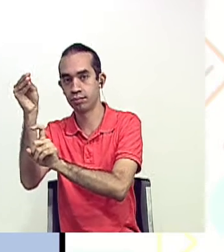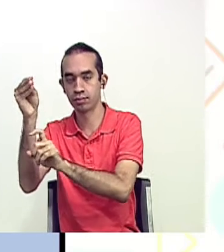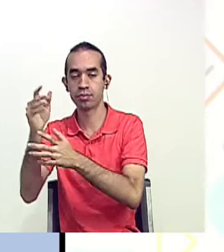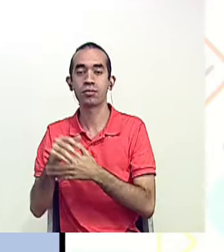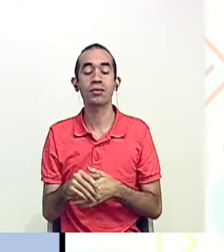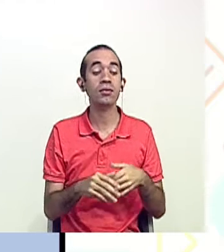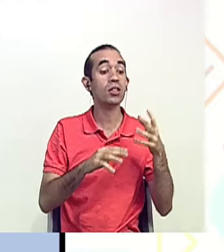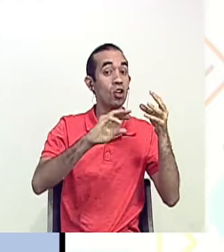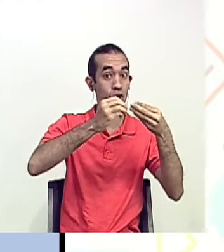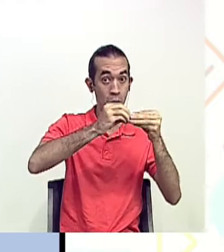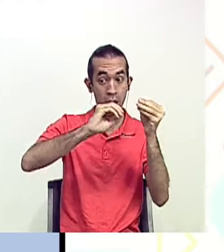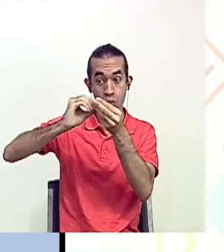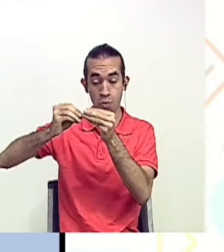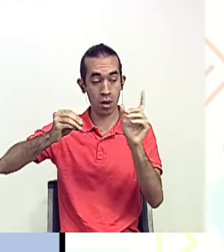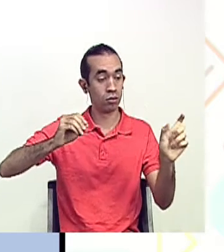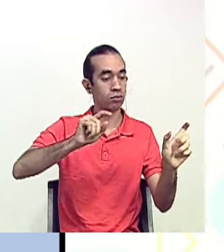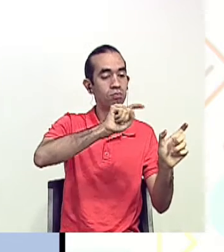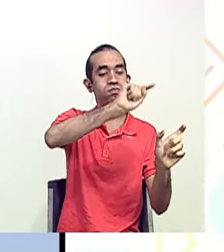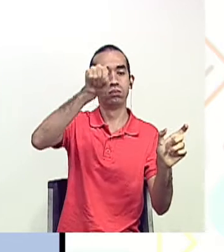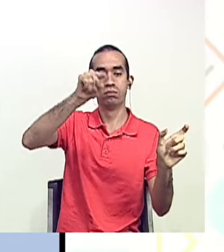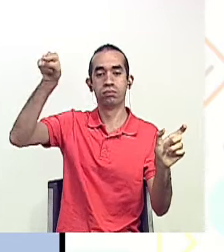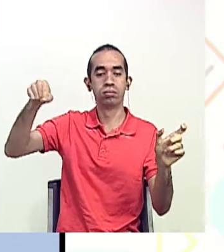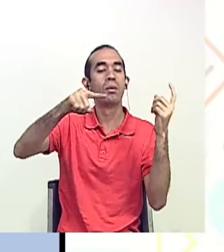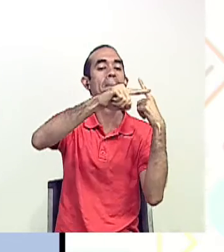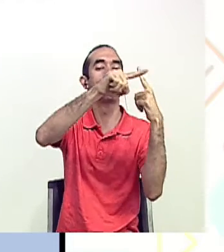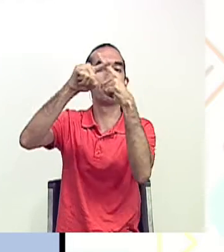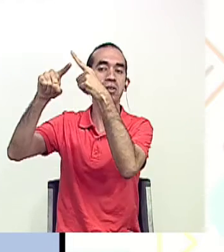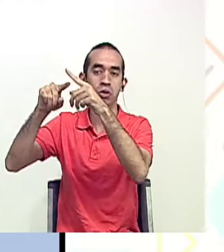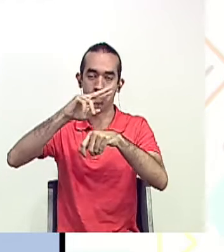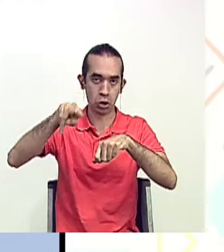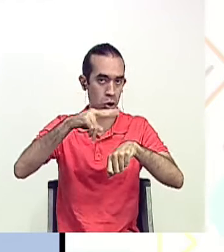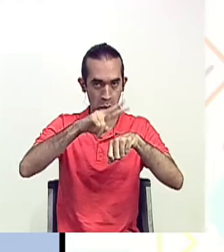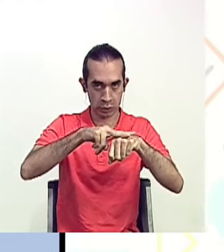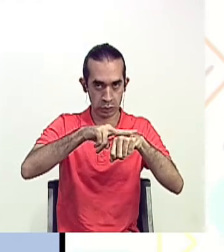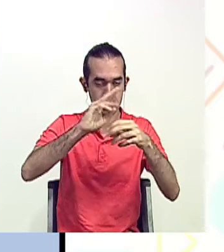del polinomio. Observemos.